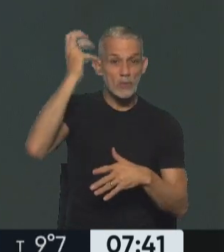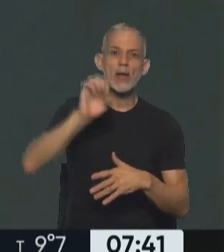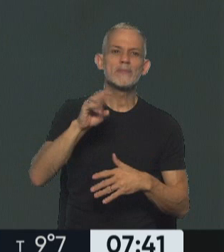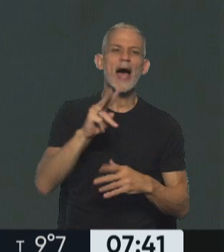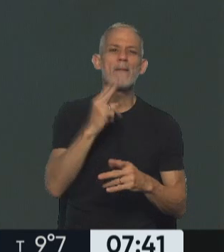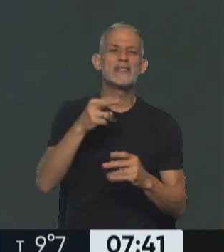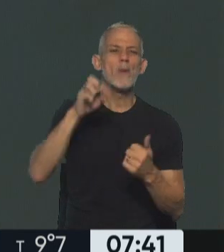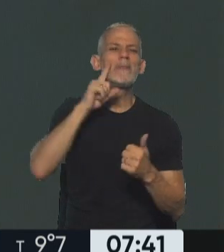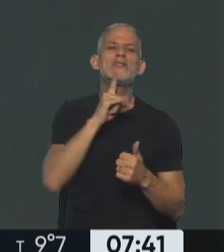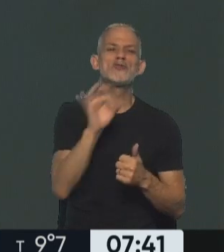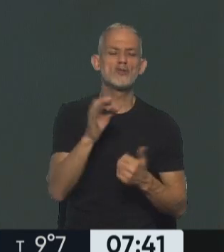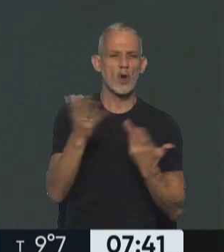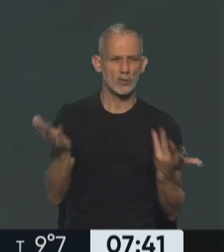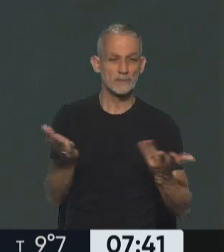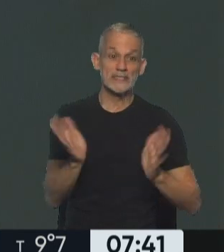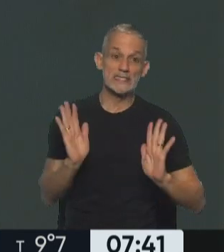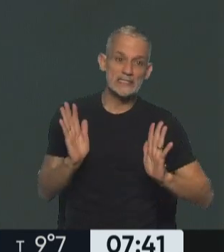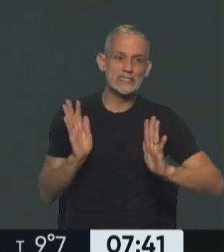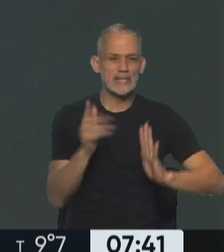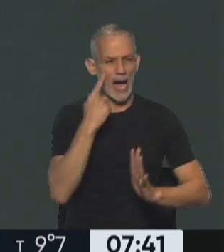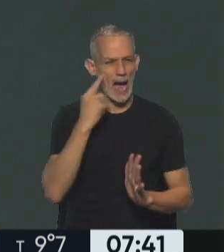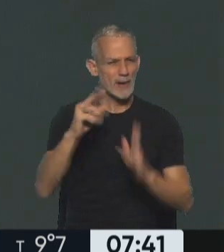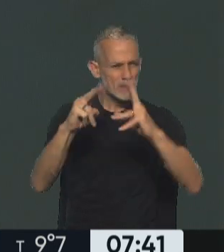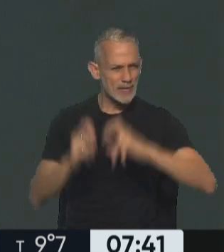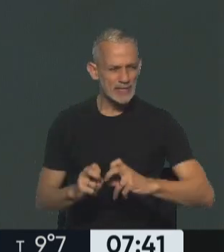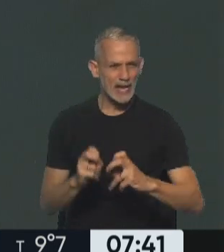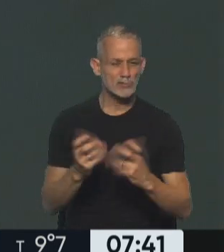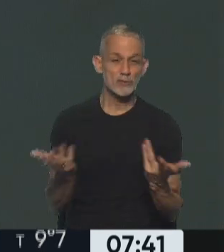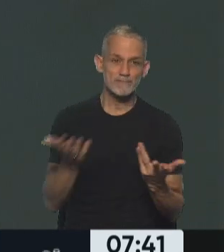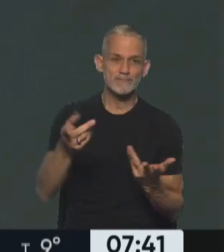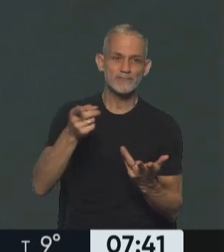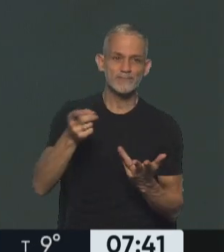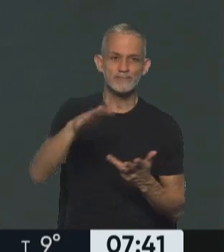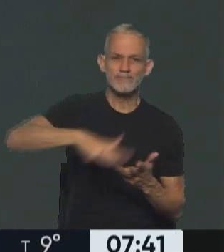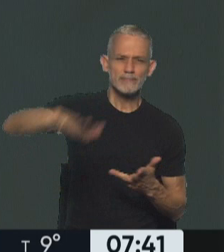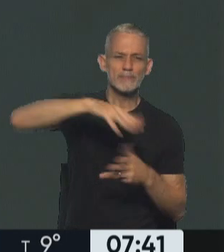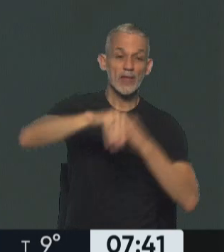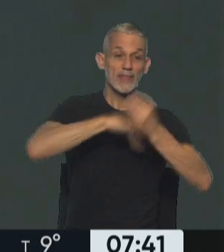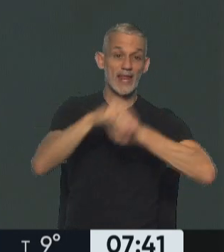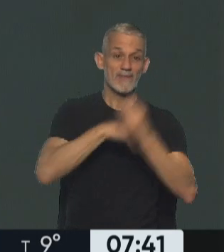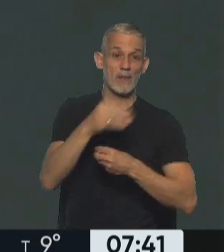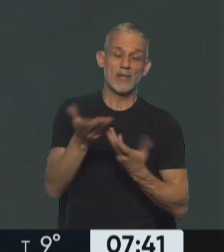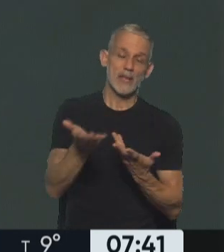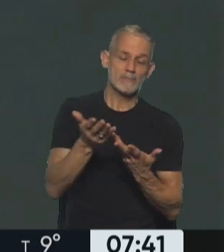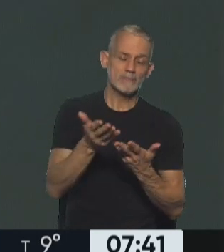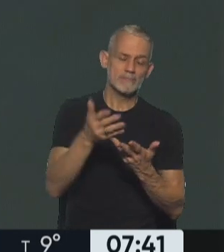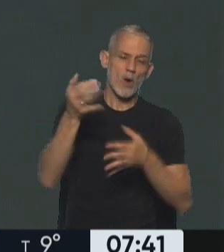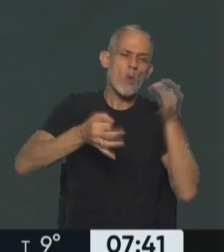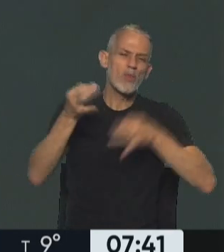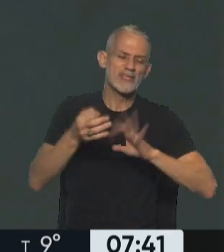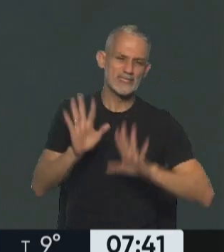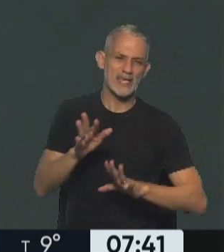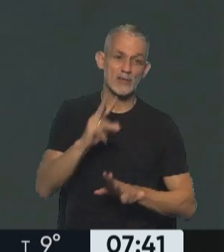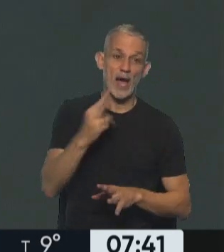llevan ese apellido, digamos que es parte del entorno del conglomerado de la familia judicial y es un apellido de